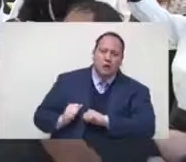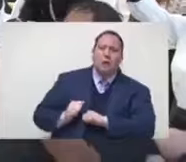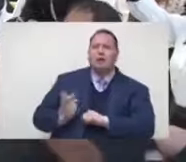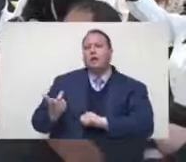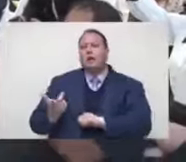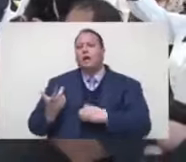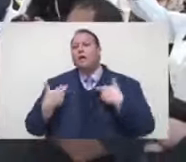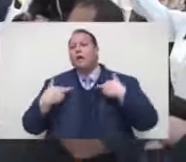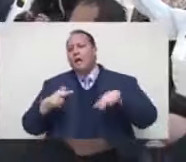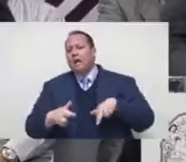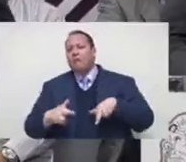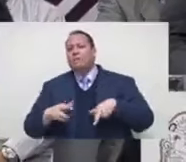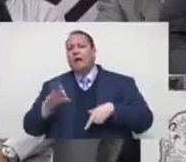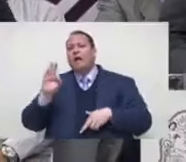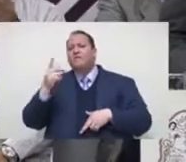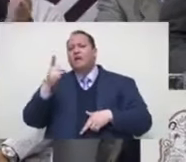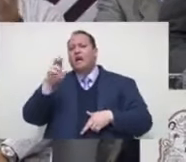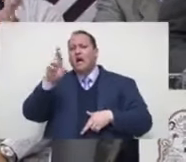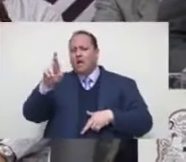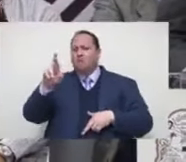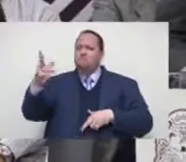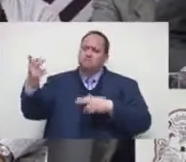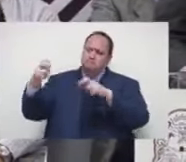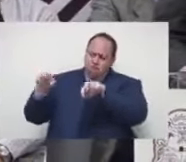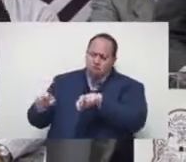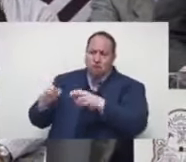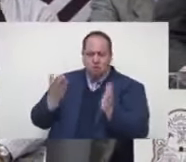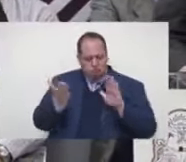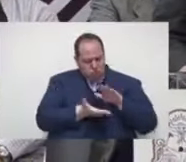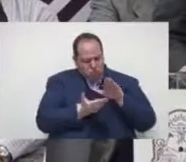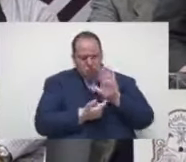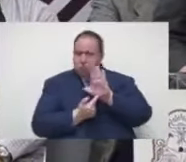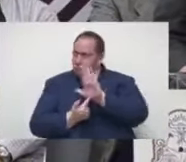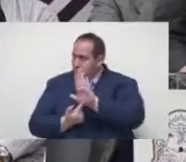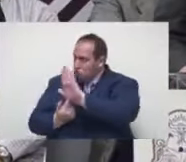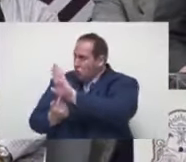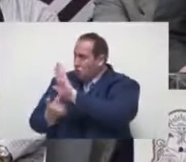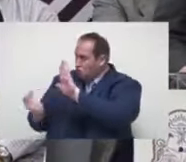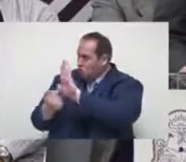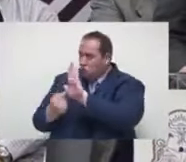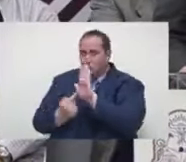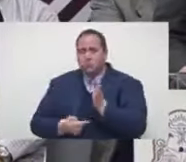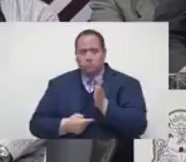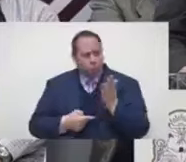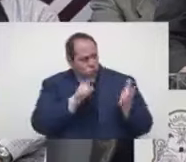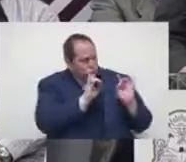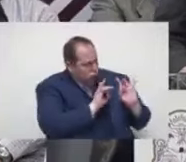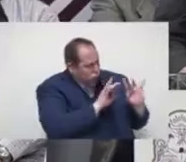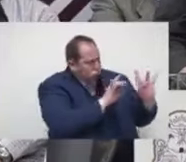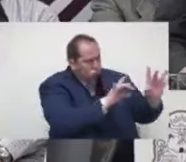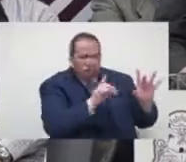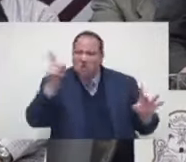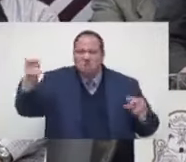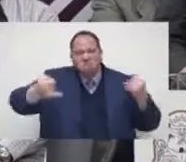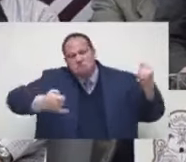representante de la Fiscalía de la República, donde ya tengo tres expedientes perfectamente armados donde observamos